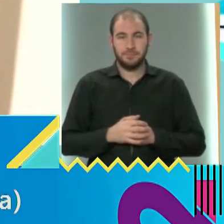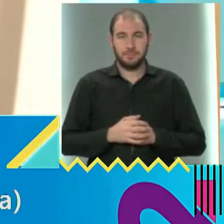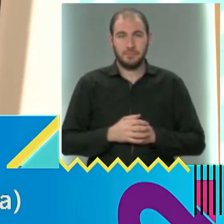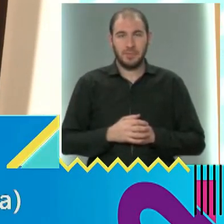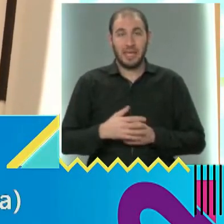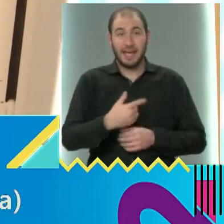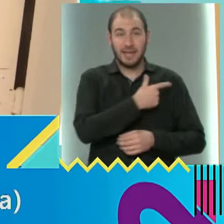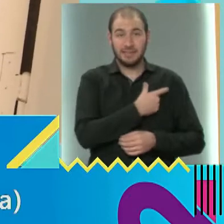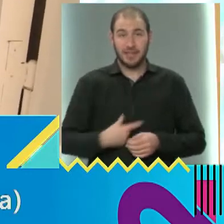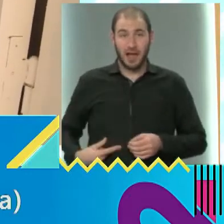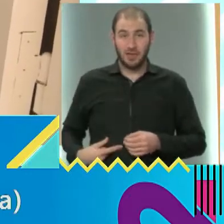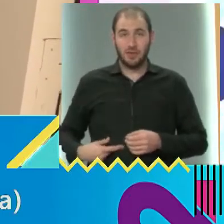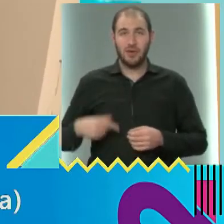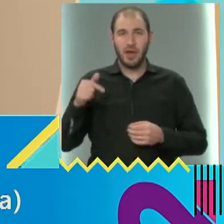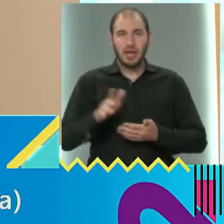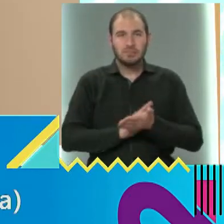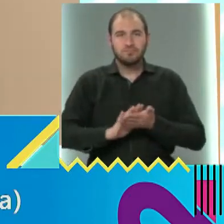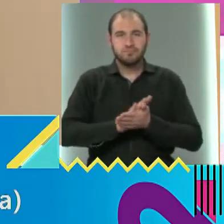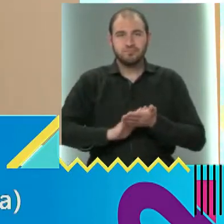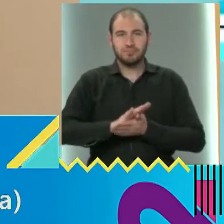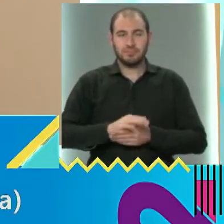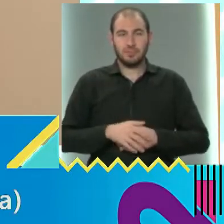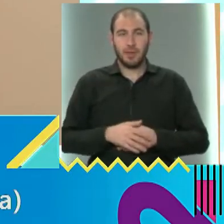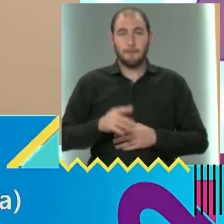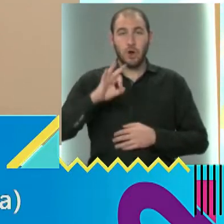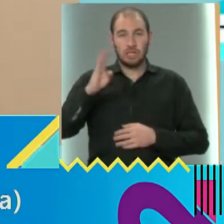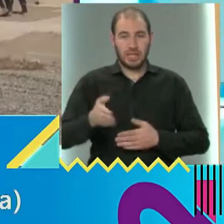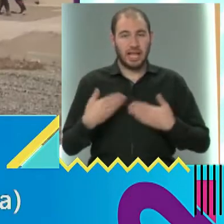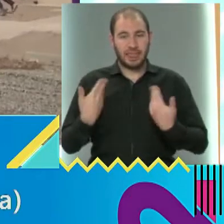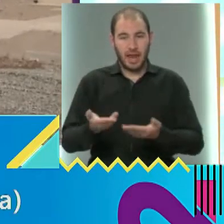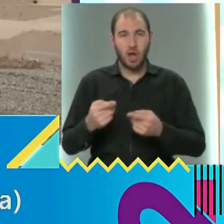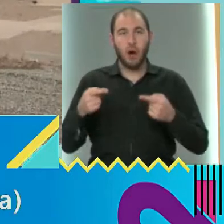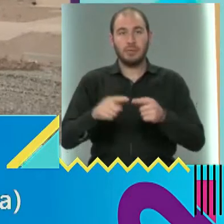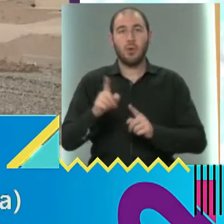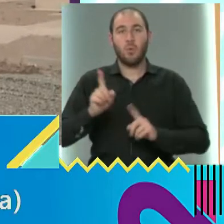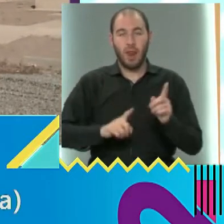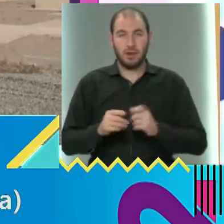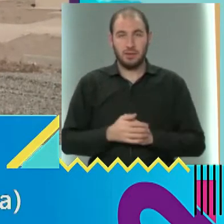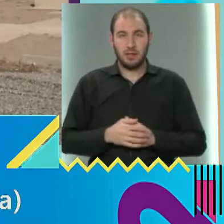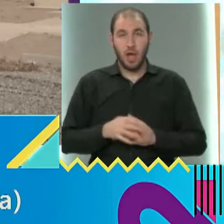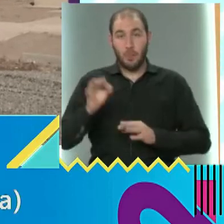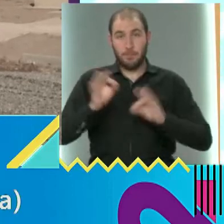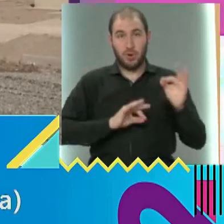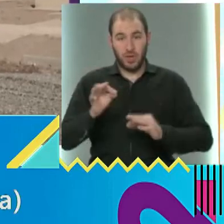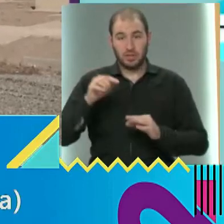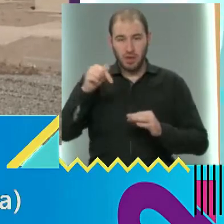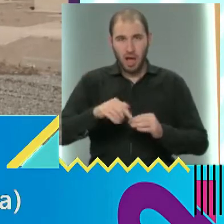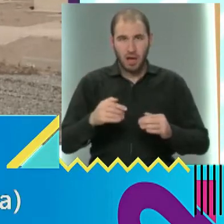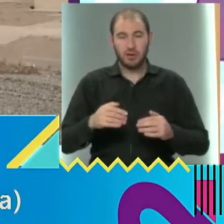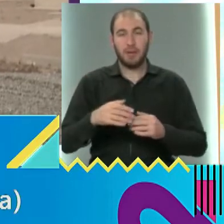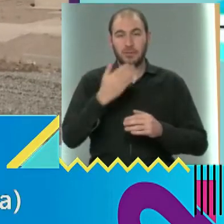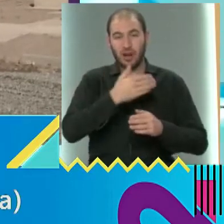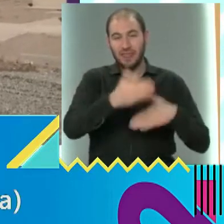donde el Estado va a apalancar con un porcentaje con el objetivo de que esos proyectos que están en cabeza